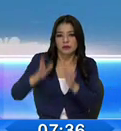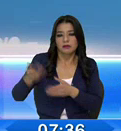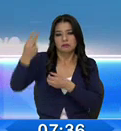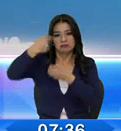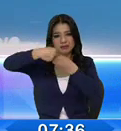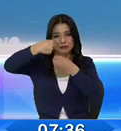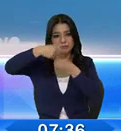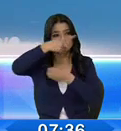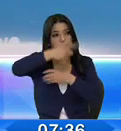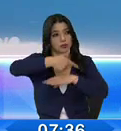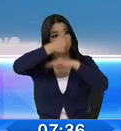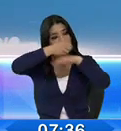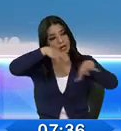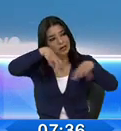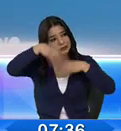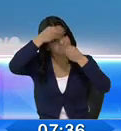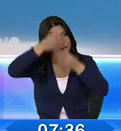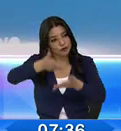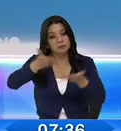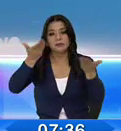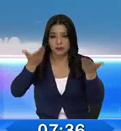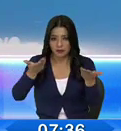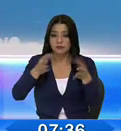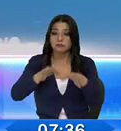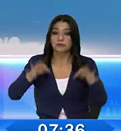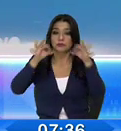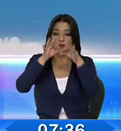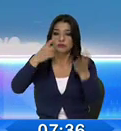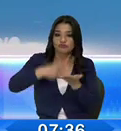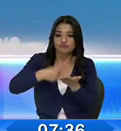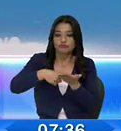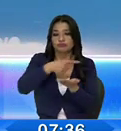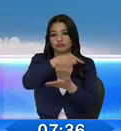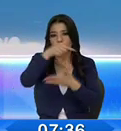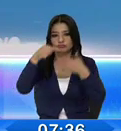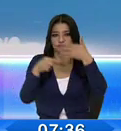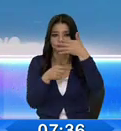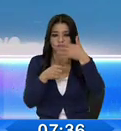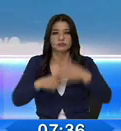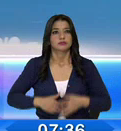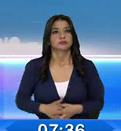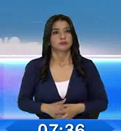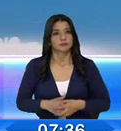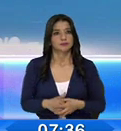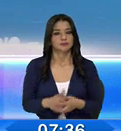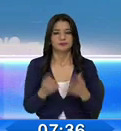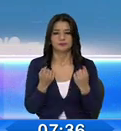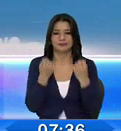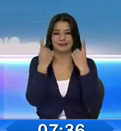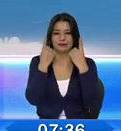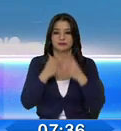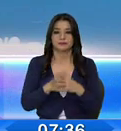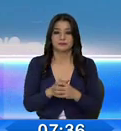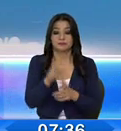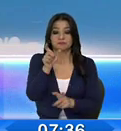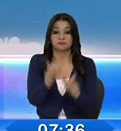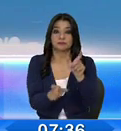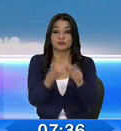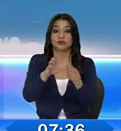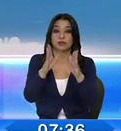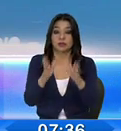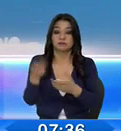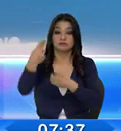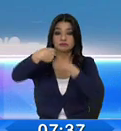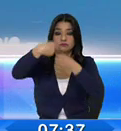de la rendición de cuentas es uno de ellos es necesario analizar los demás es necesario entender que la participación es un